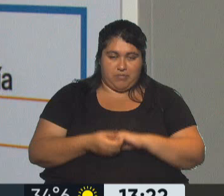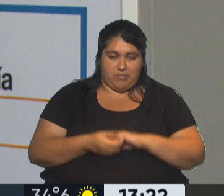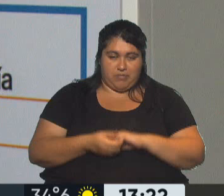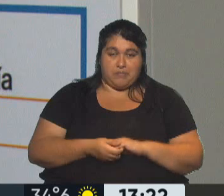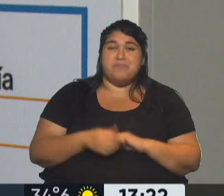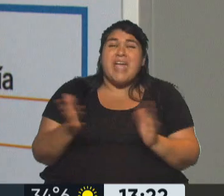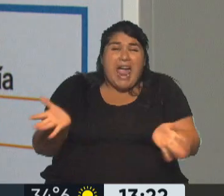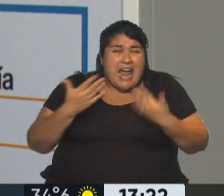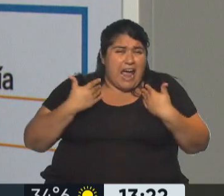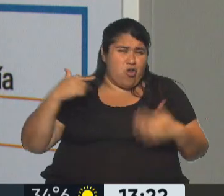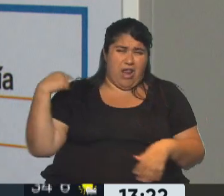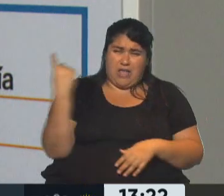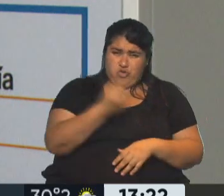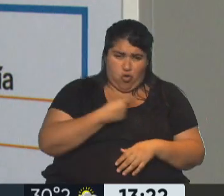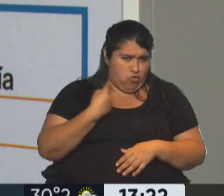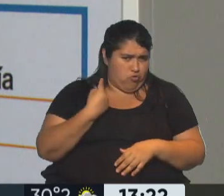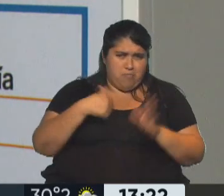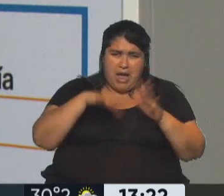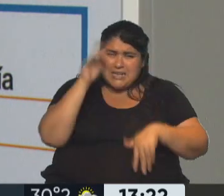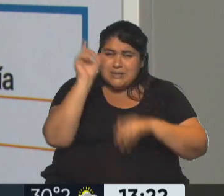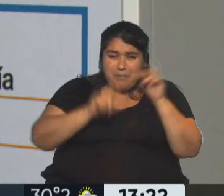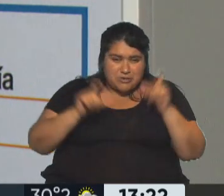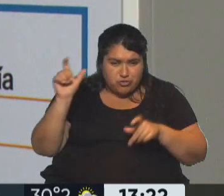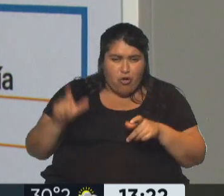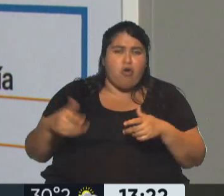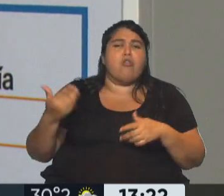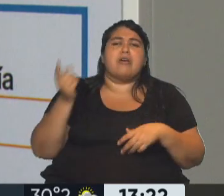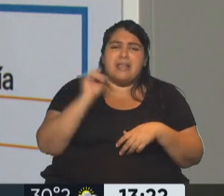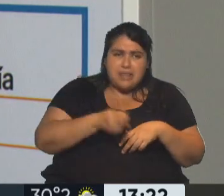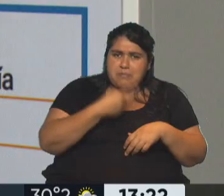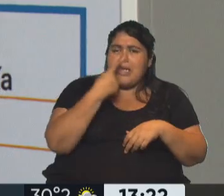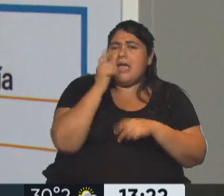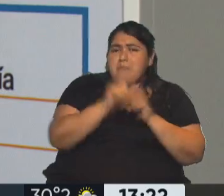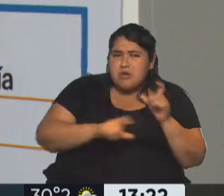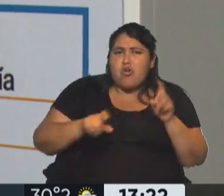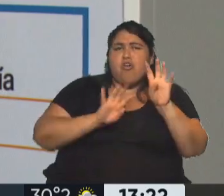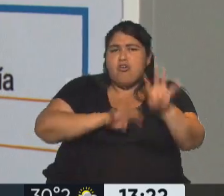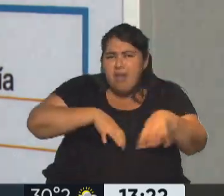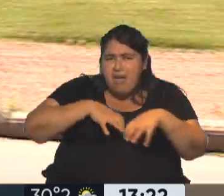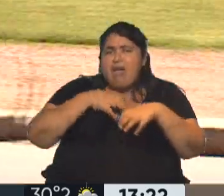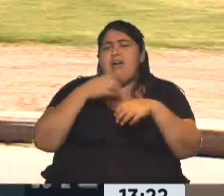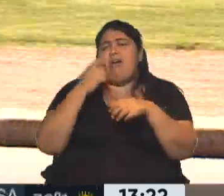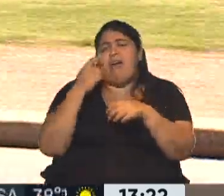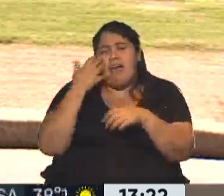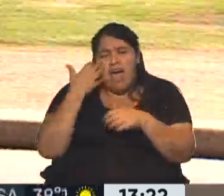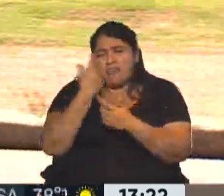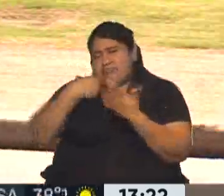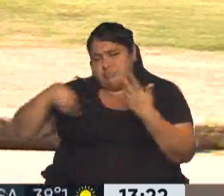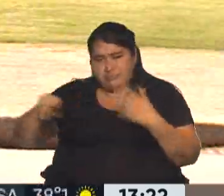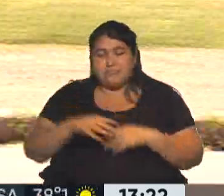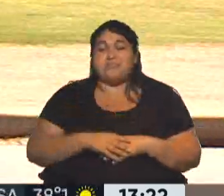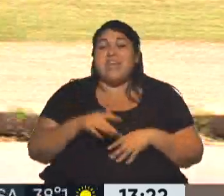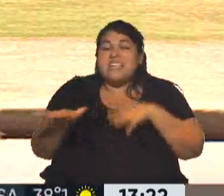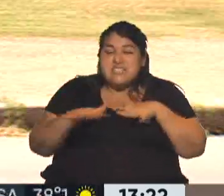El calor nos afecta a todos, afecta a los seres vivos en general, siempre hablamos de las personas, pero afecta a las mascotas, afecta a los cultivos, lo que vemos. Cuando estamos en una situación como ahora,